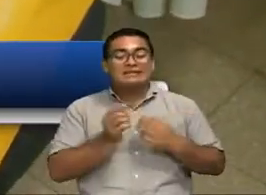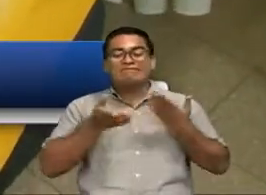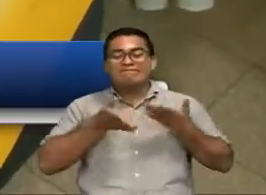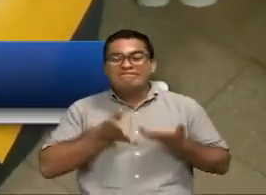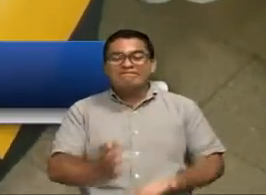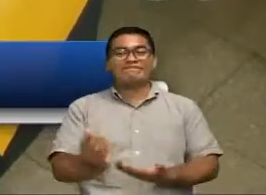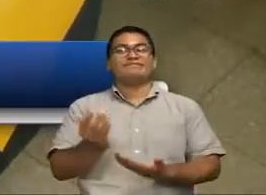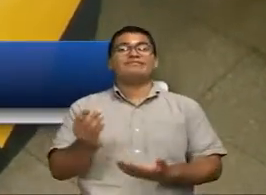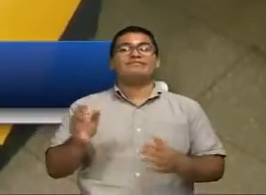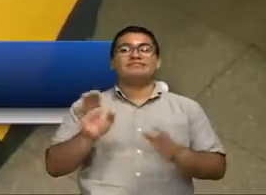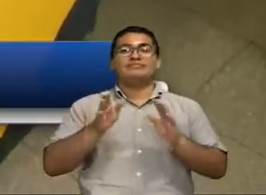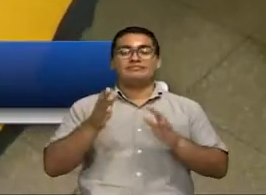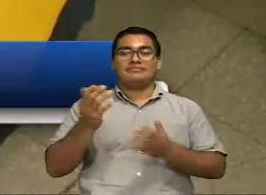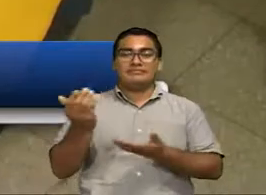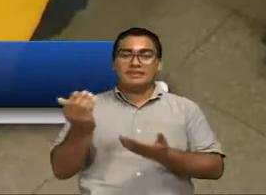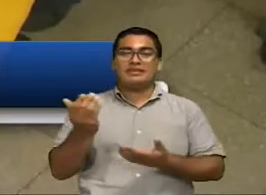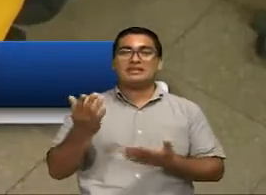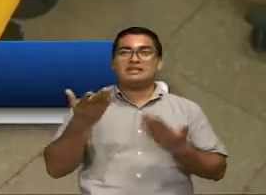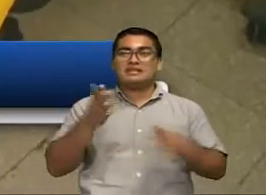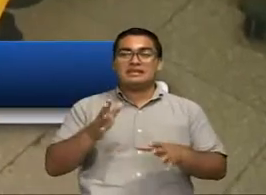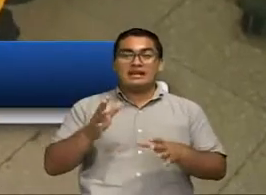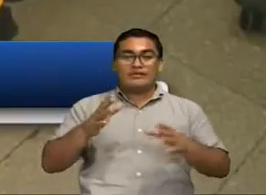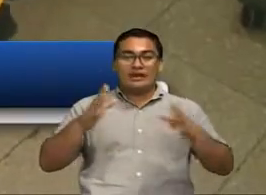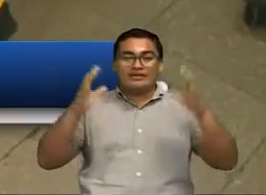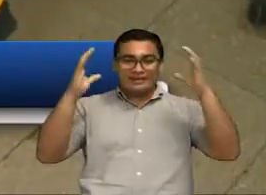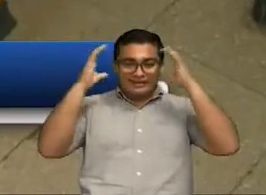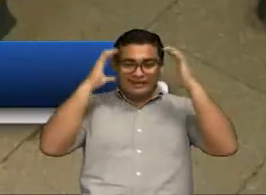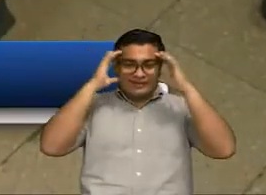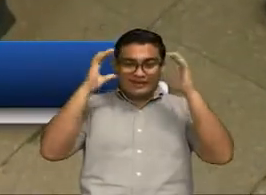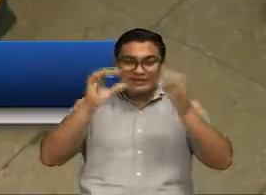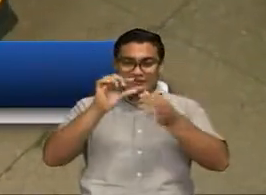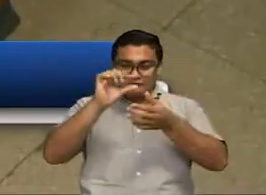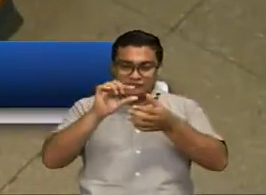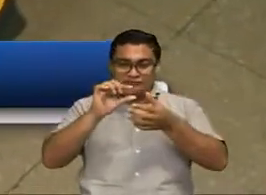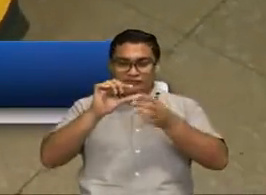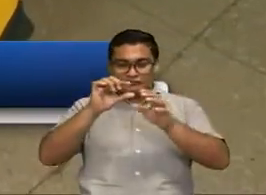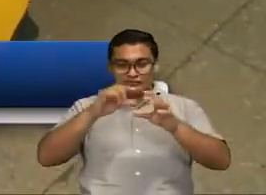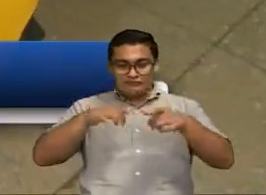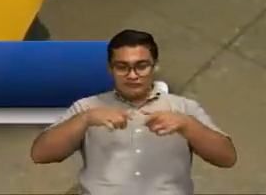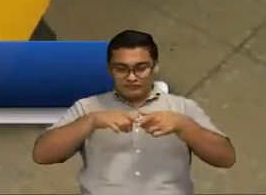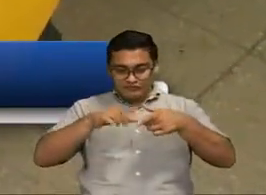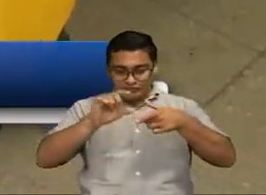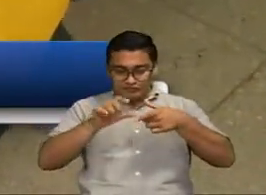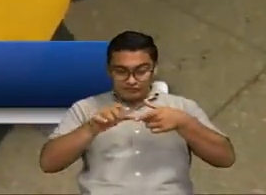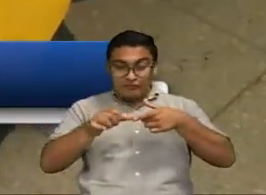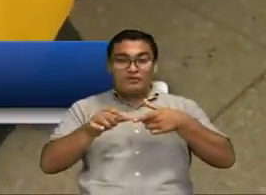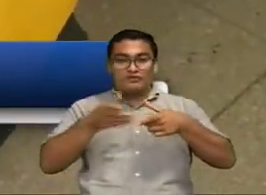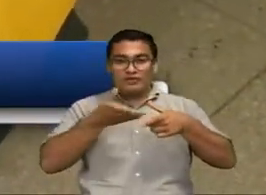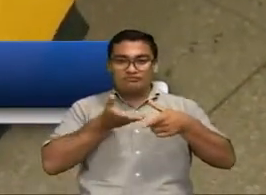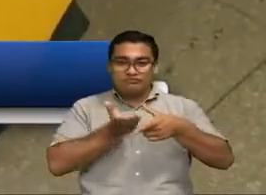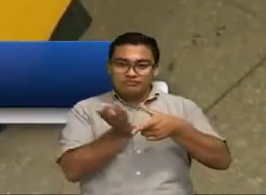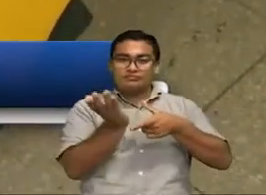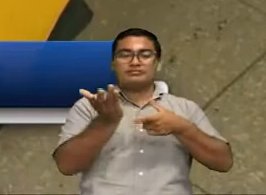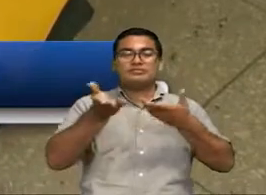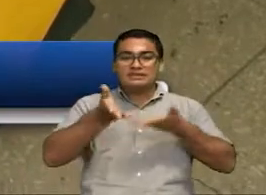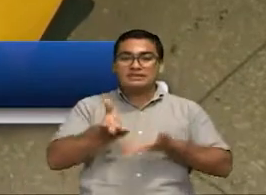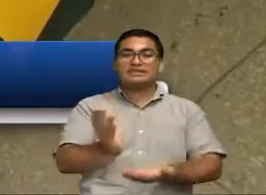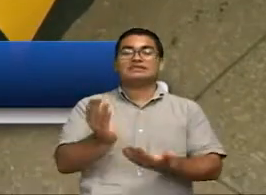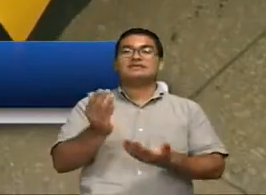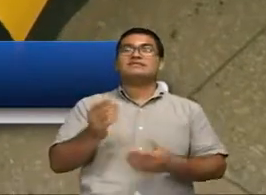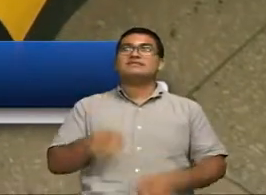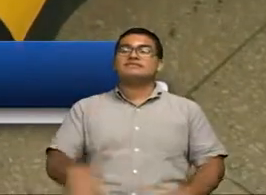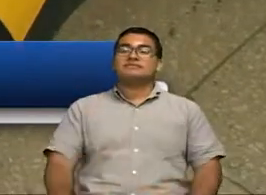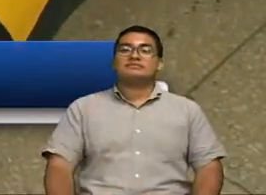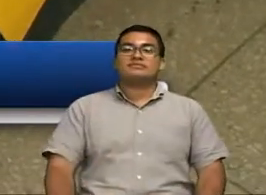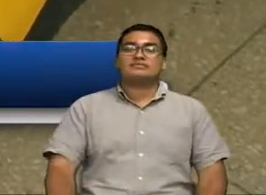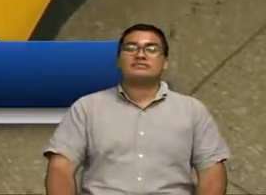dice, y andan la cabeza del niño a centímetros de su parte. Sí, por eso uno lo examina. Previamente